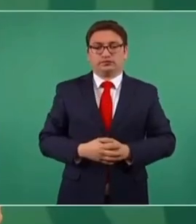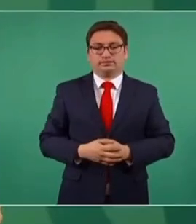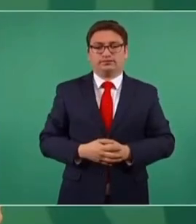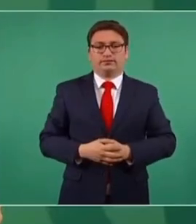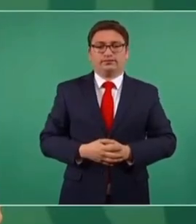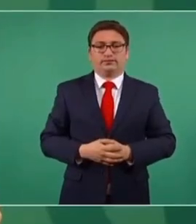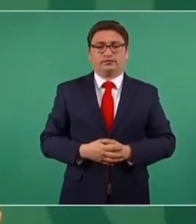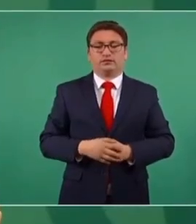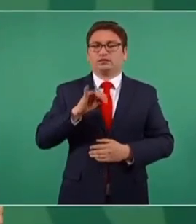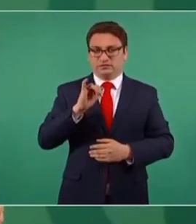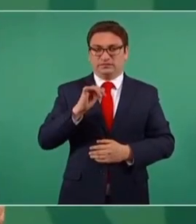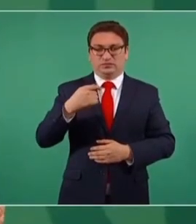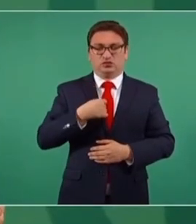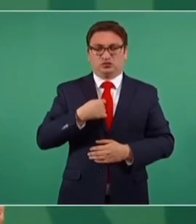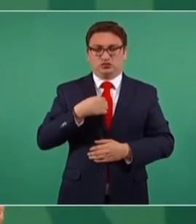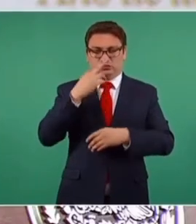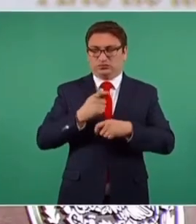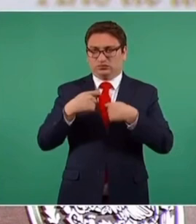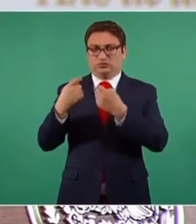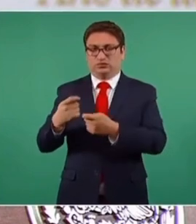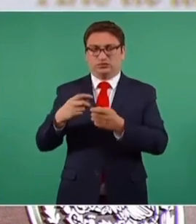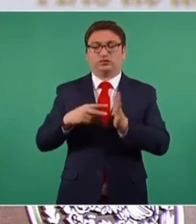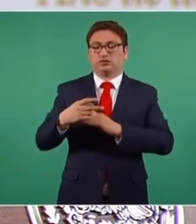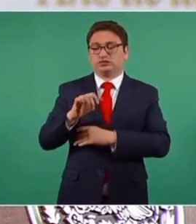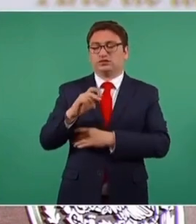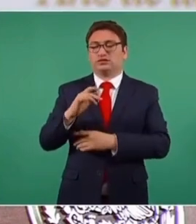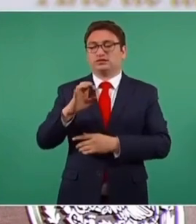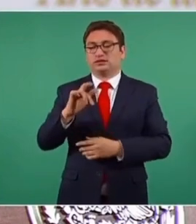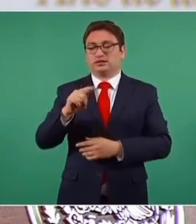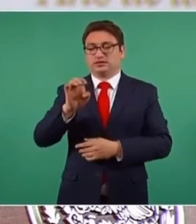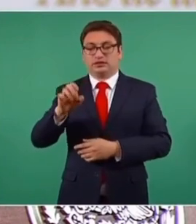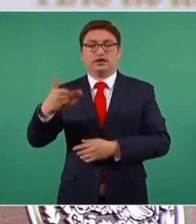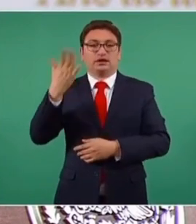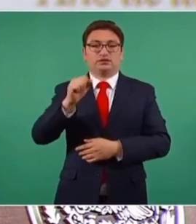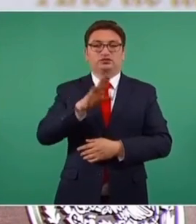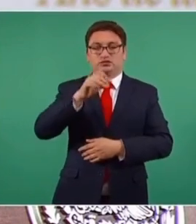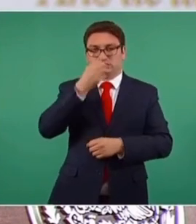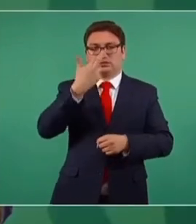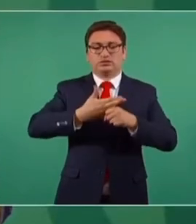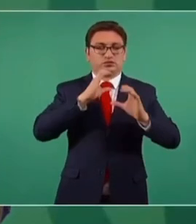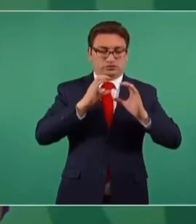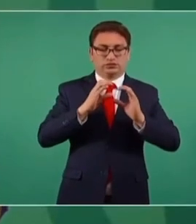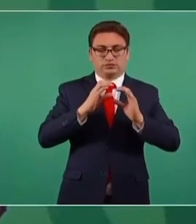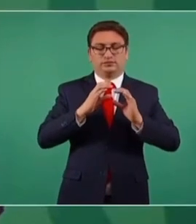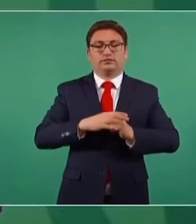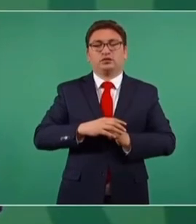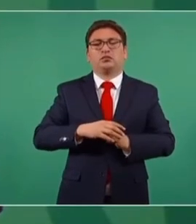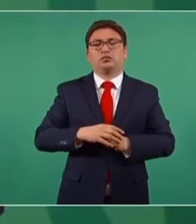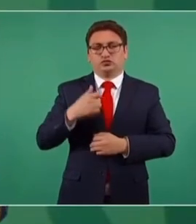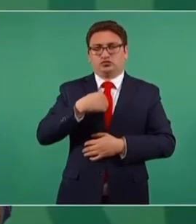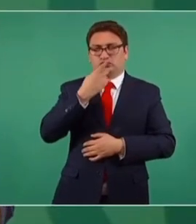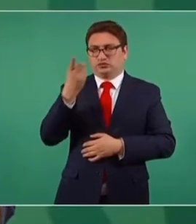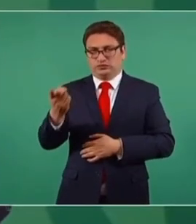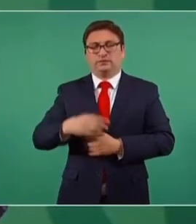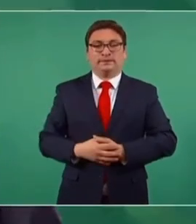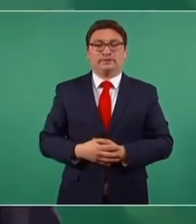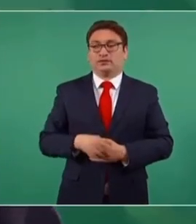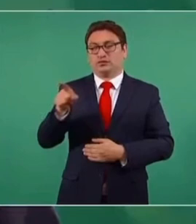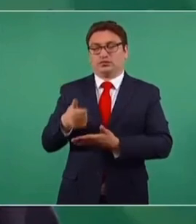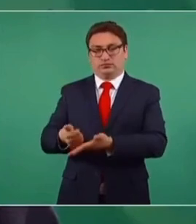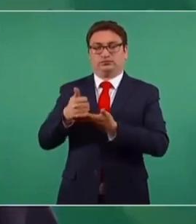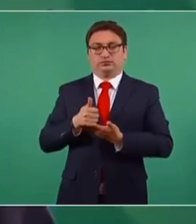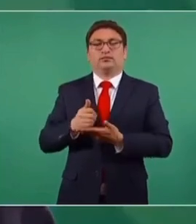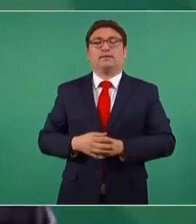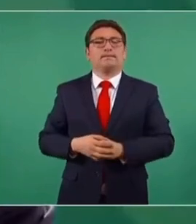mire, yo nombré al ingeniero Cedric Escalante. Él estaba de subsecretario de Comunicaciones y le pedí que nos